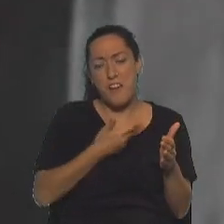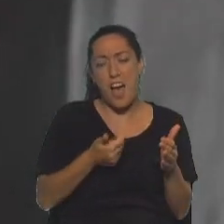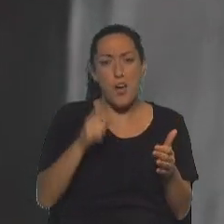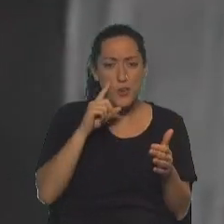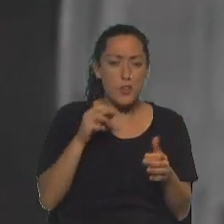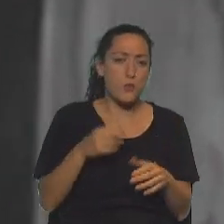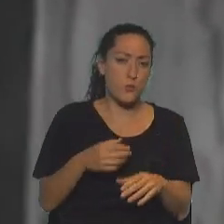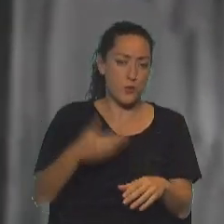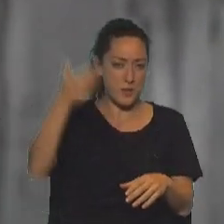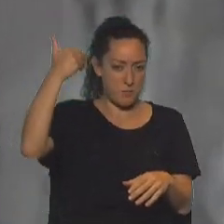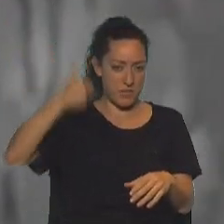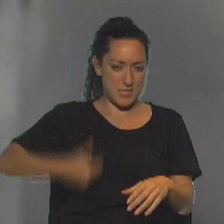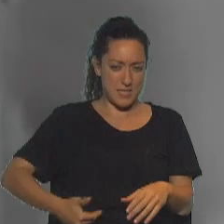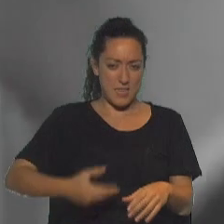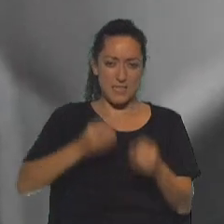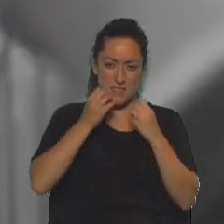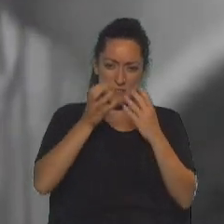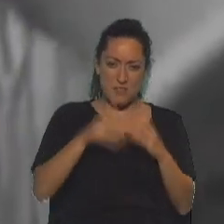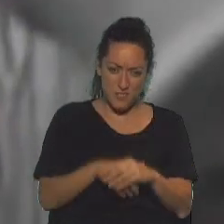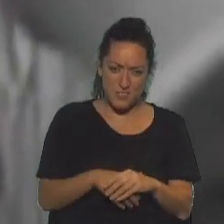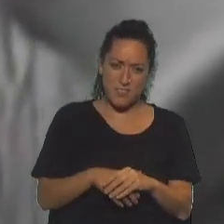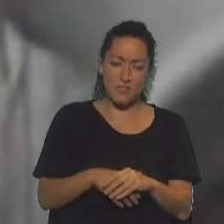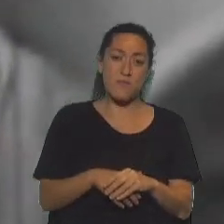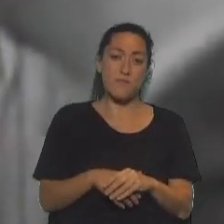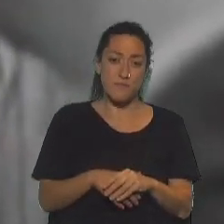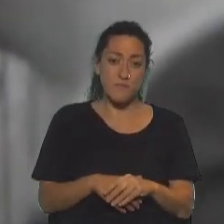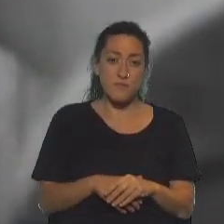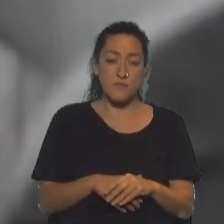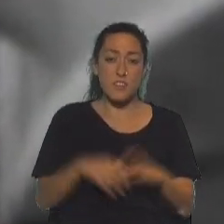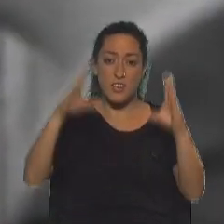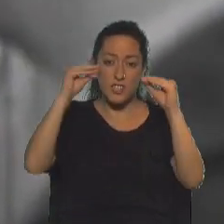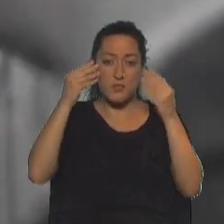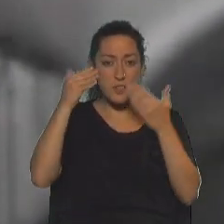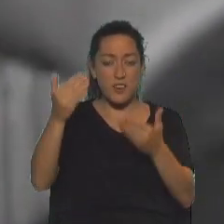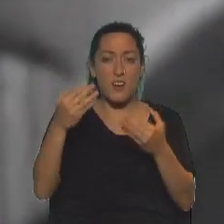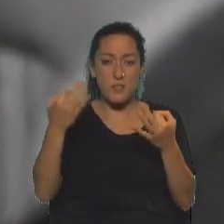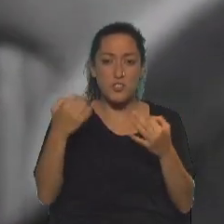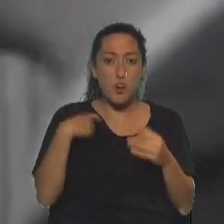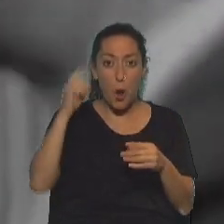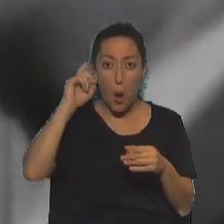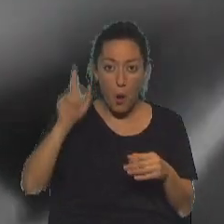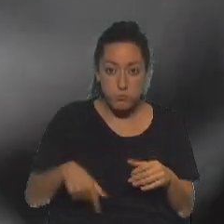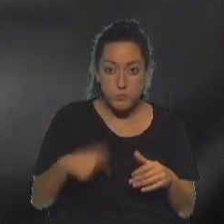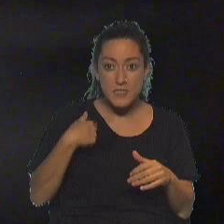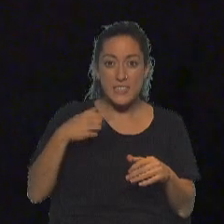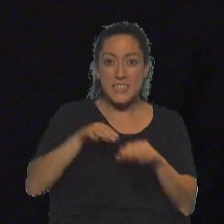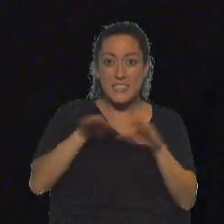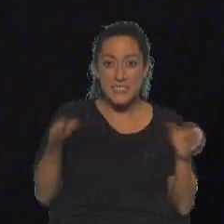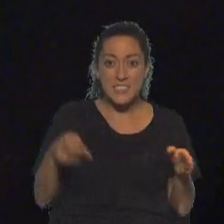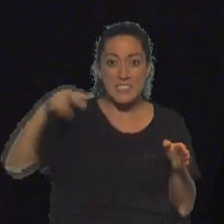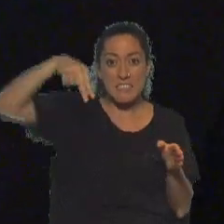Qué presencia, porque qué está bueno, presente. Qué bueno la noche de... Tu homenaje. Buenas noches, porque además no tenía idea que tenía que subir a la escena. Casi me